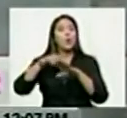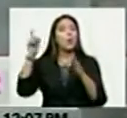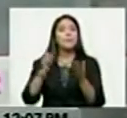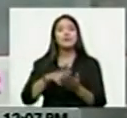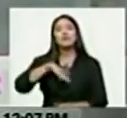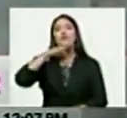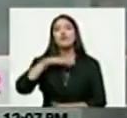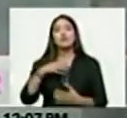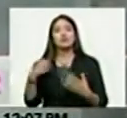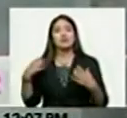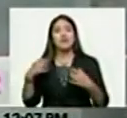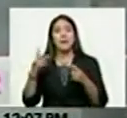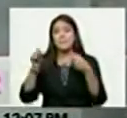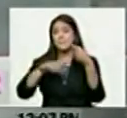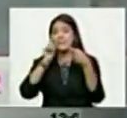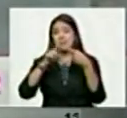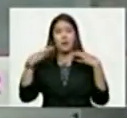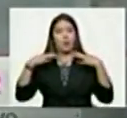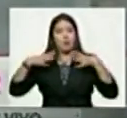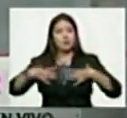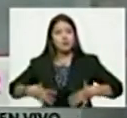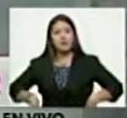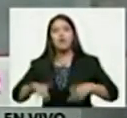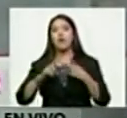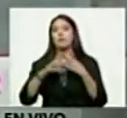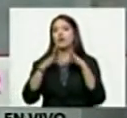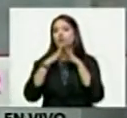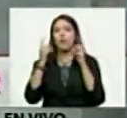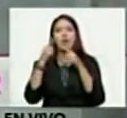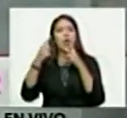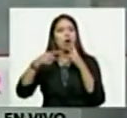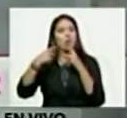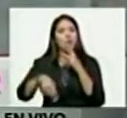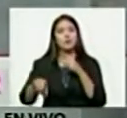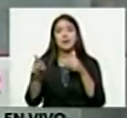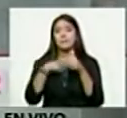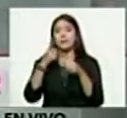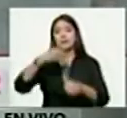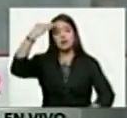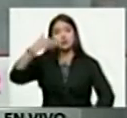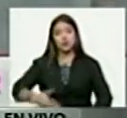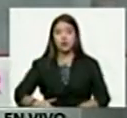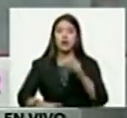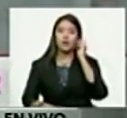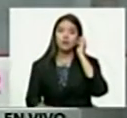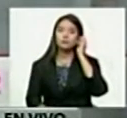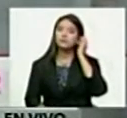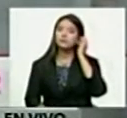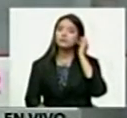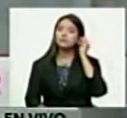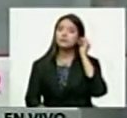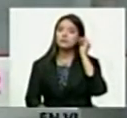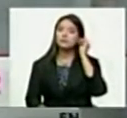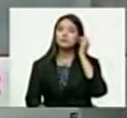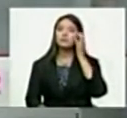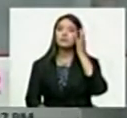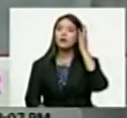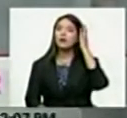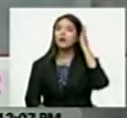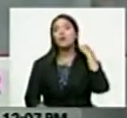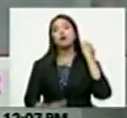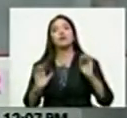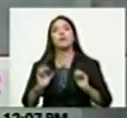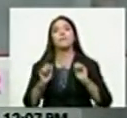equipamiento inicial, la dotación inicial del soldado cuando entra a filas